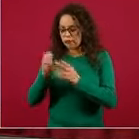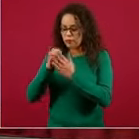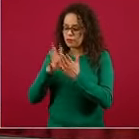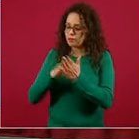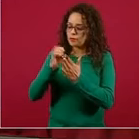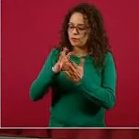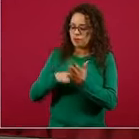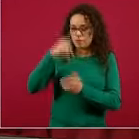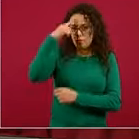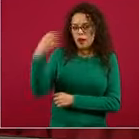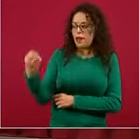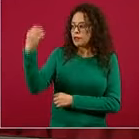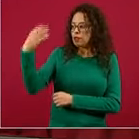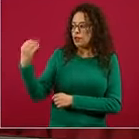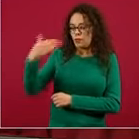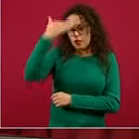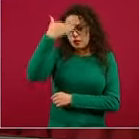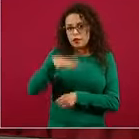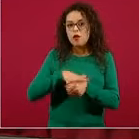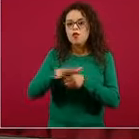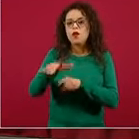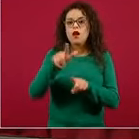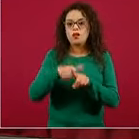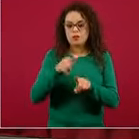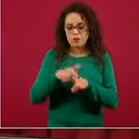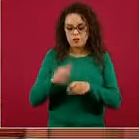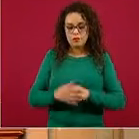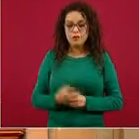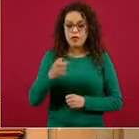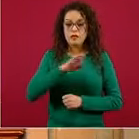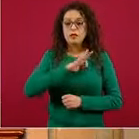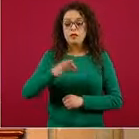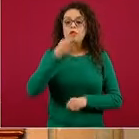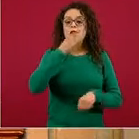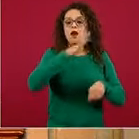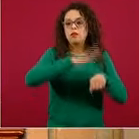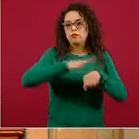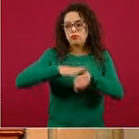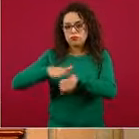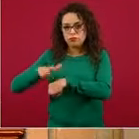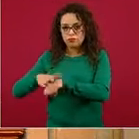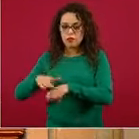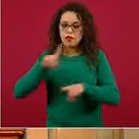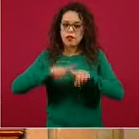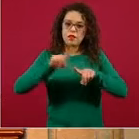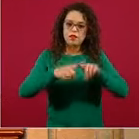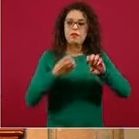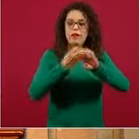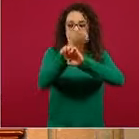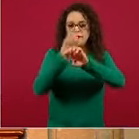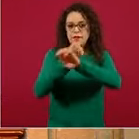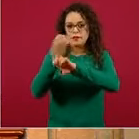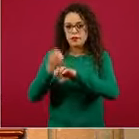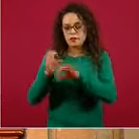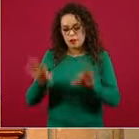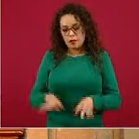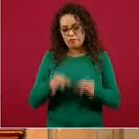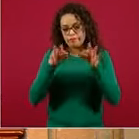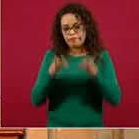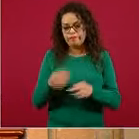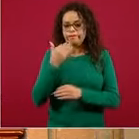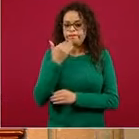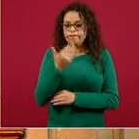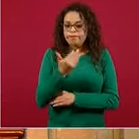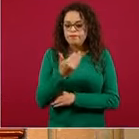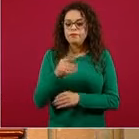de riesgo epidémico, permitiendo así alertar de manera oportuna a las entidades federativas en relación